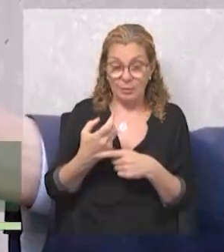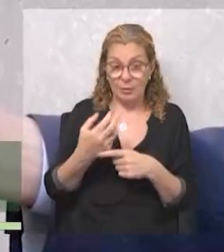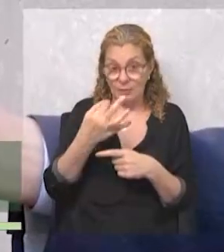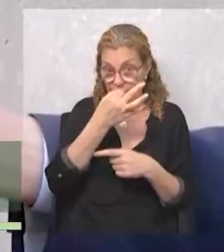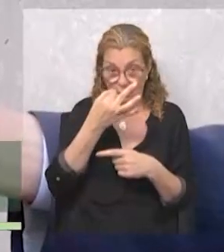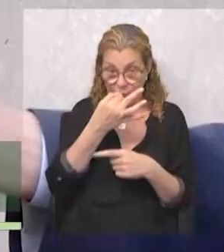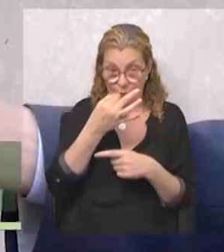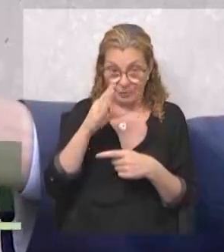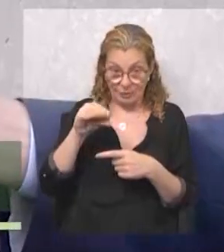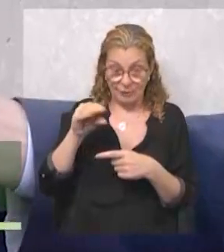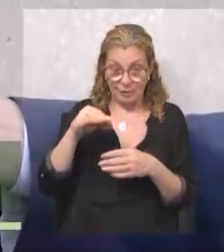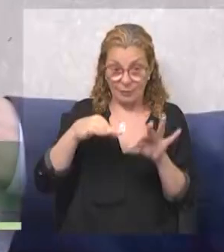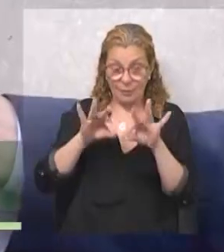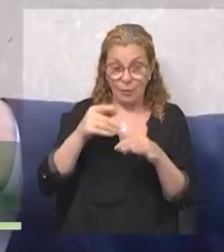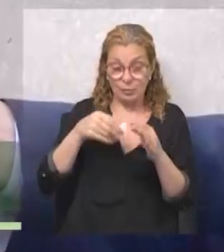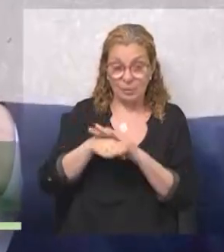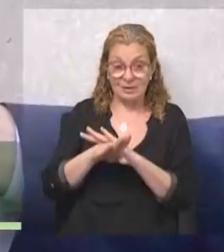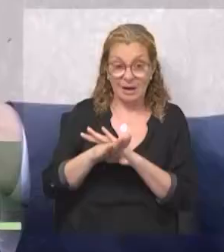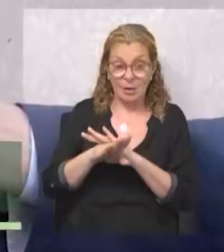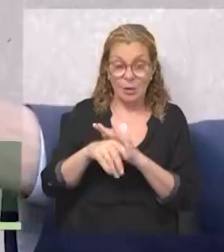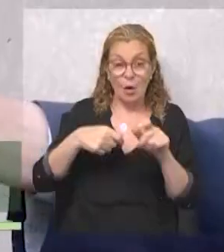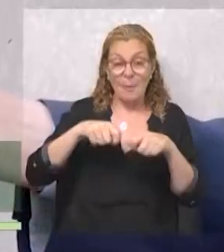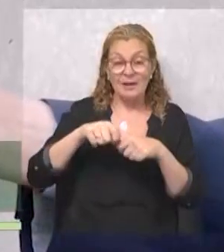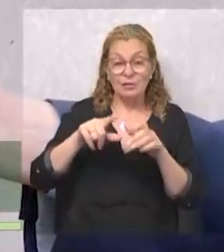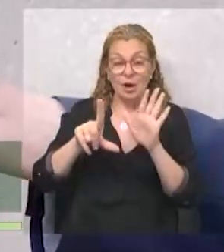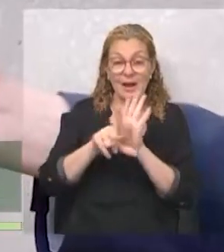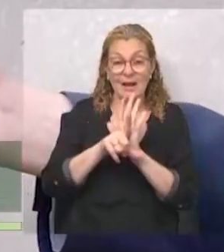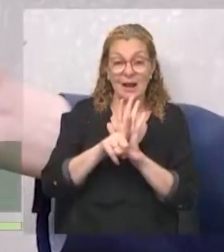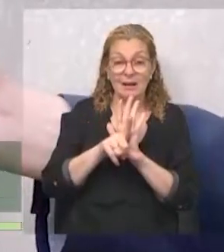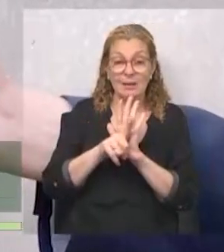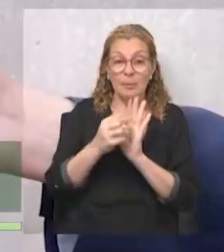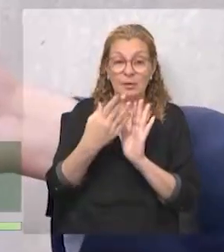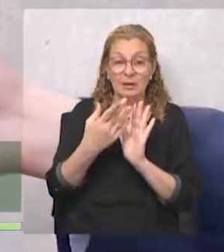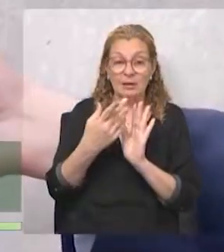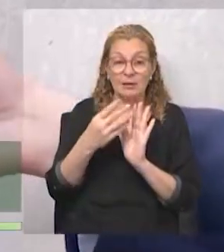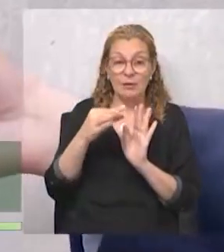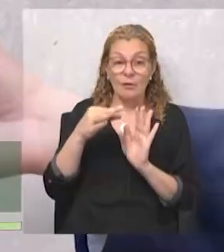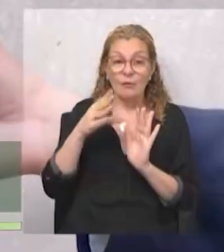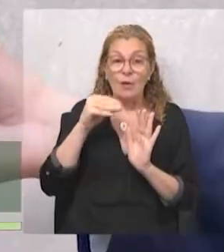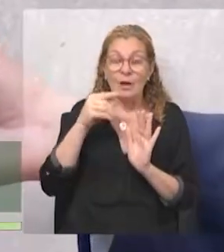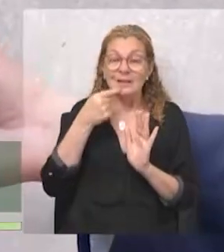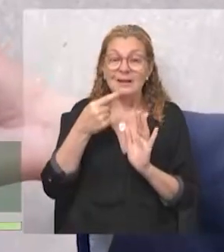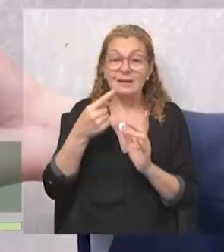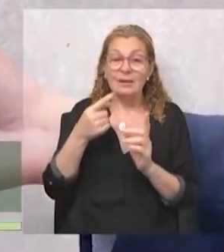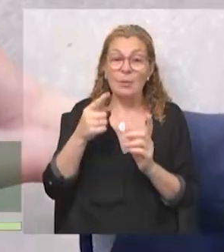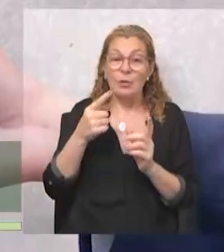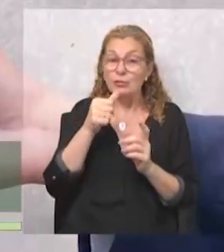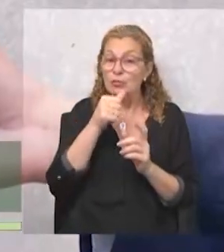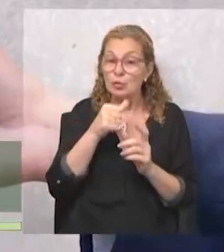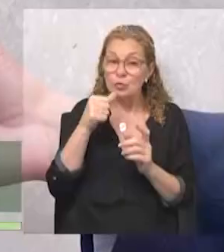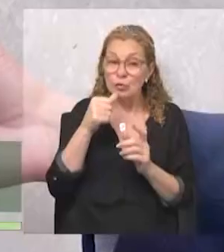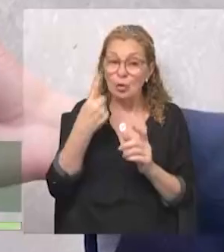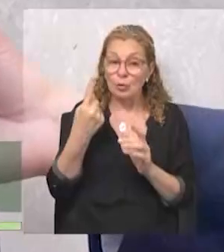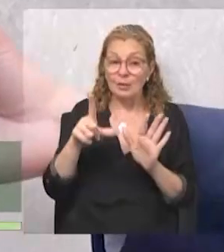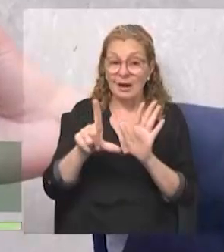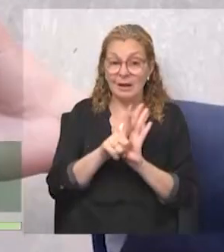base Bueno hoy se puede allanar un comercio legal por qu no se podrá lanar un comercio ilícito que es una boca Yo creo que se resuelve con una ley